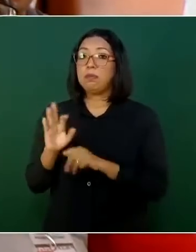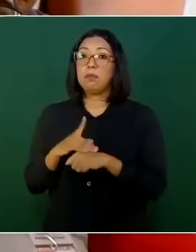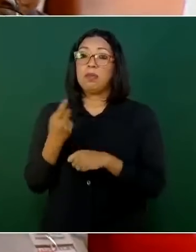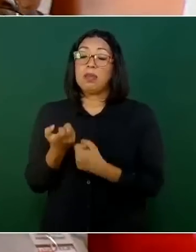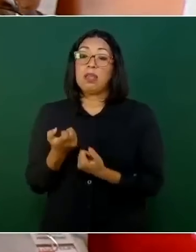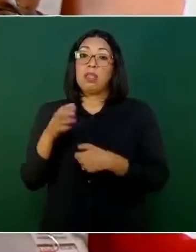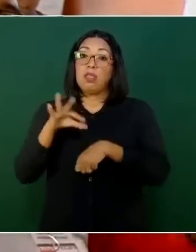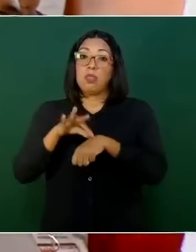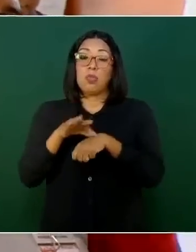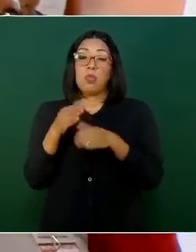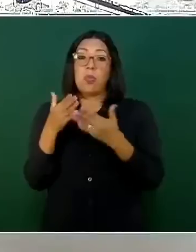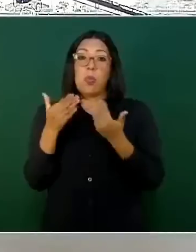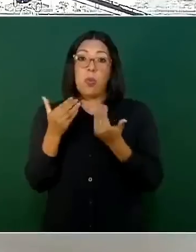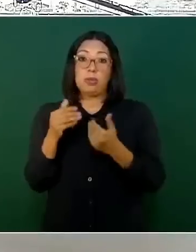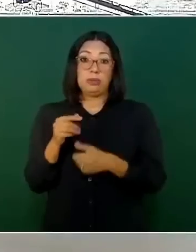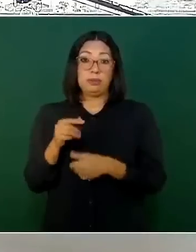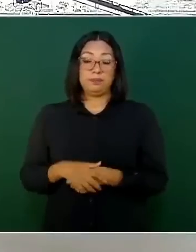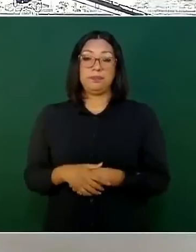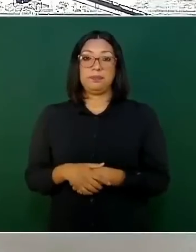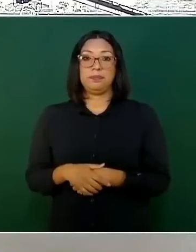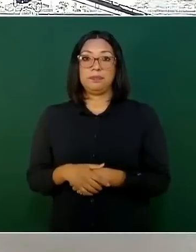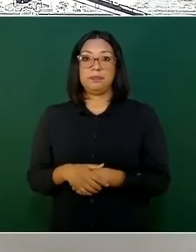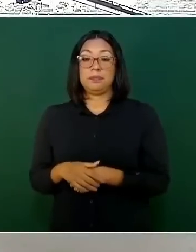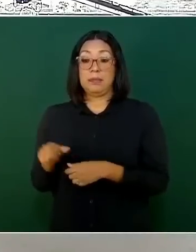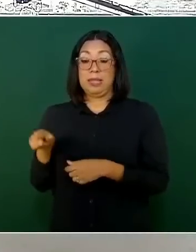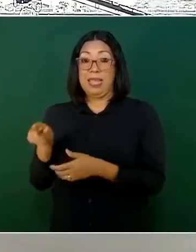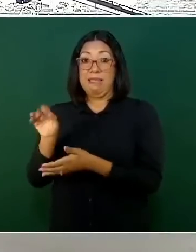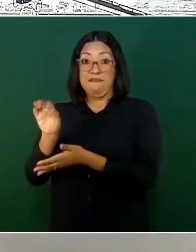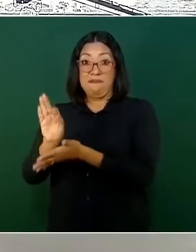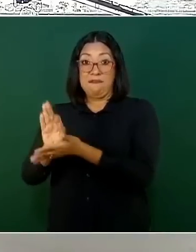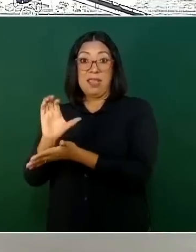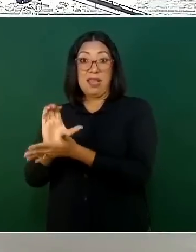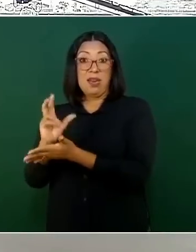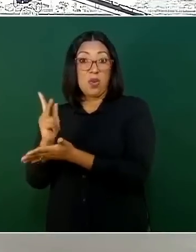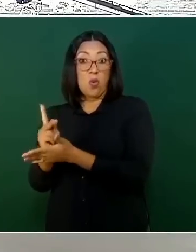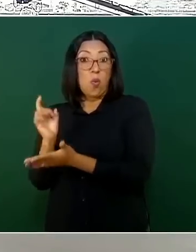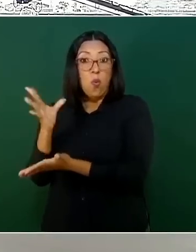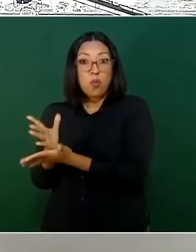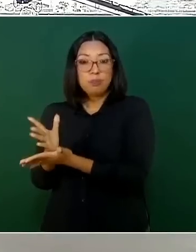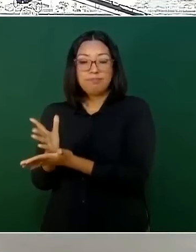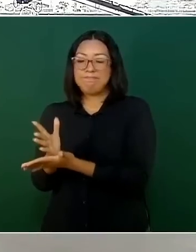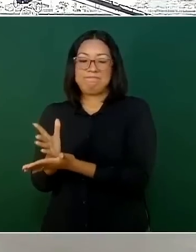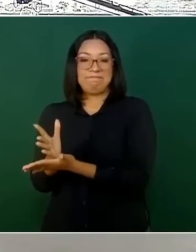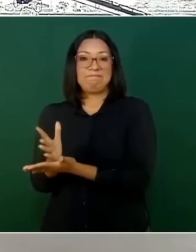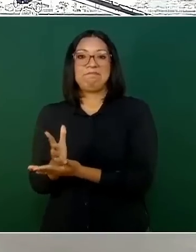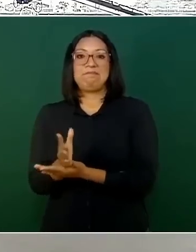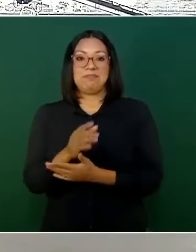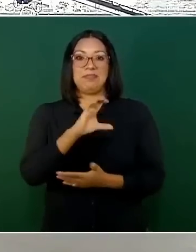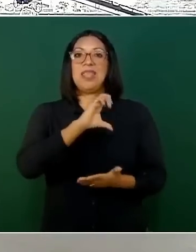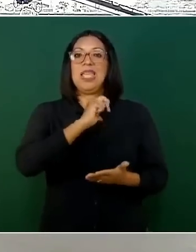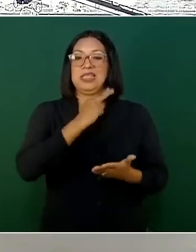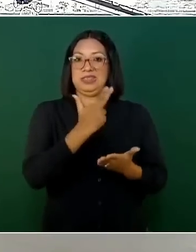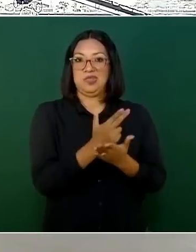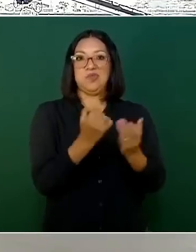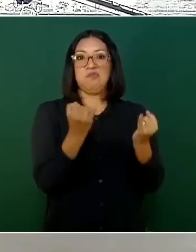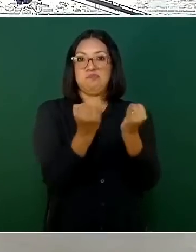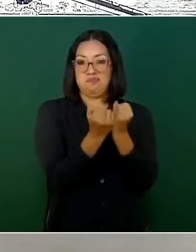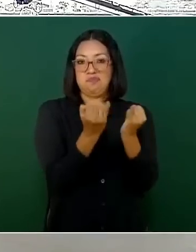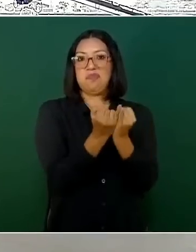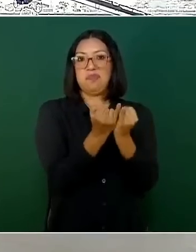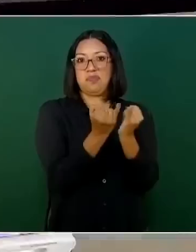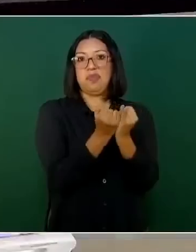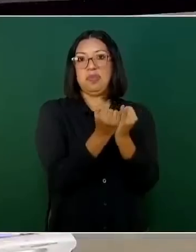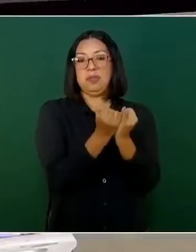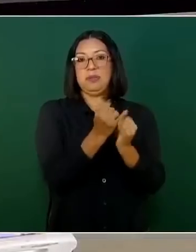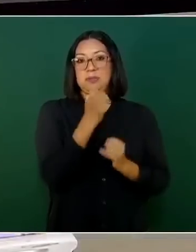solo en Carrillo Puerto, también aquí en Chetumal. Y bueno, también le platico del chicle,